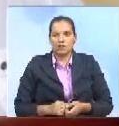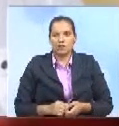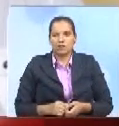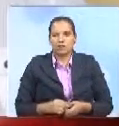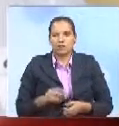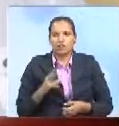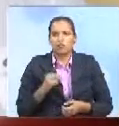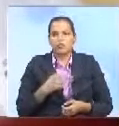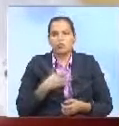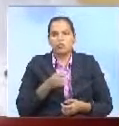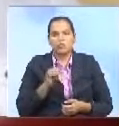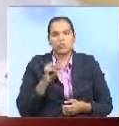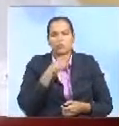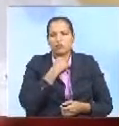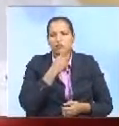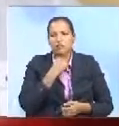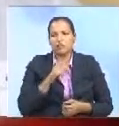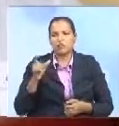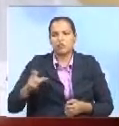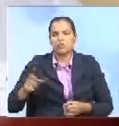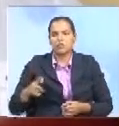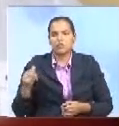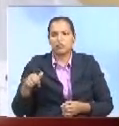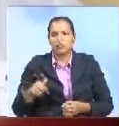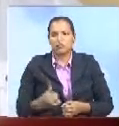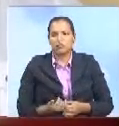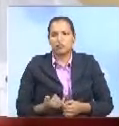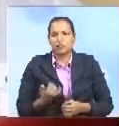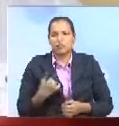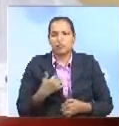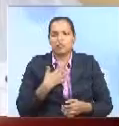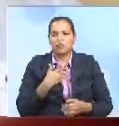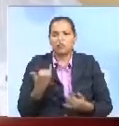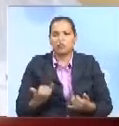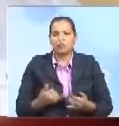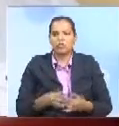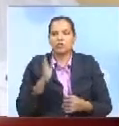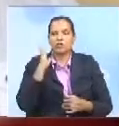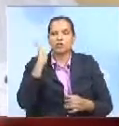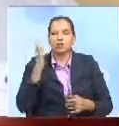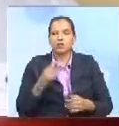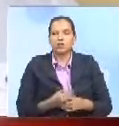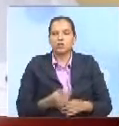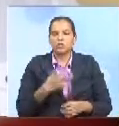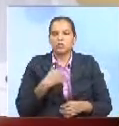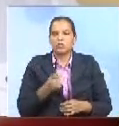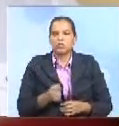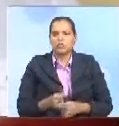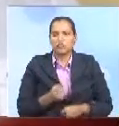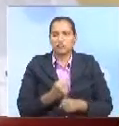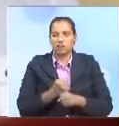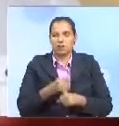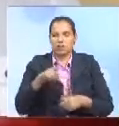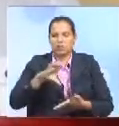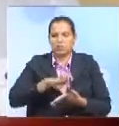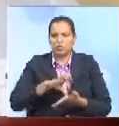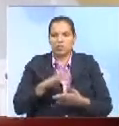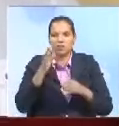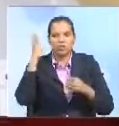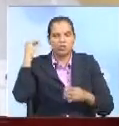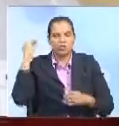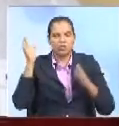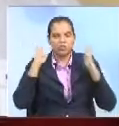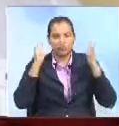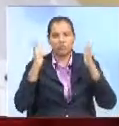no se siente a gusto. Para que las personas que están en este momento en actividad política o que son actores políticos puedan